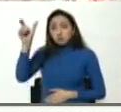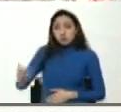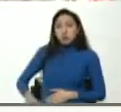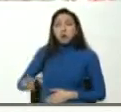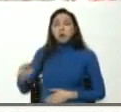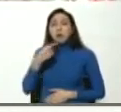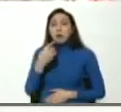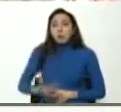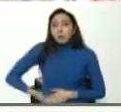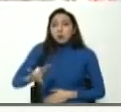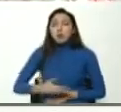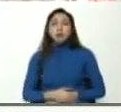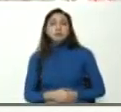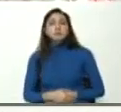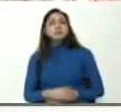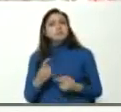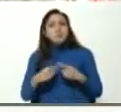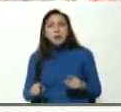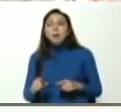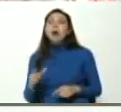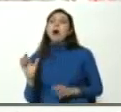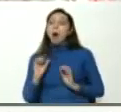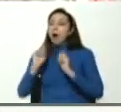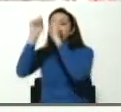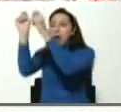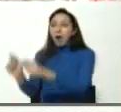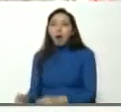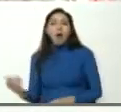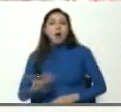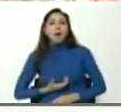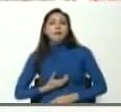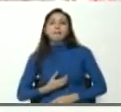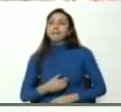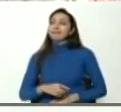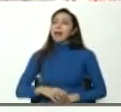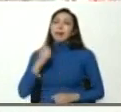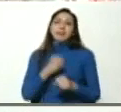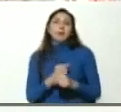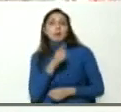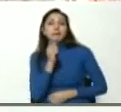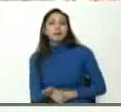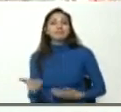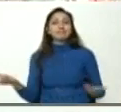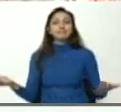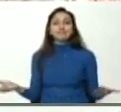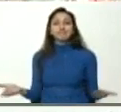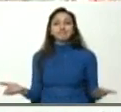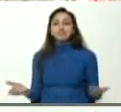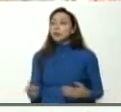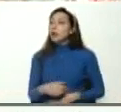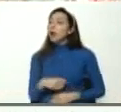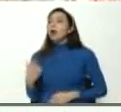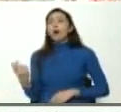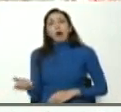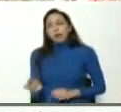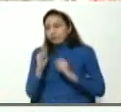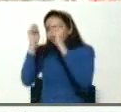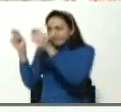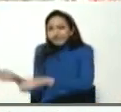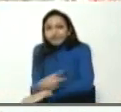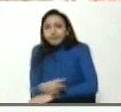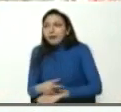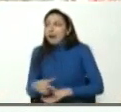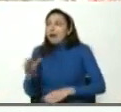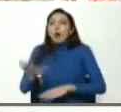vale pero cuando va de alcalde pone la torta cuando va de gobernador pone la torta para las